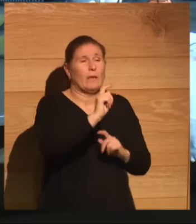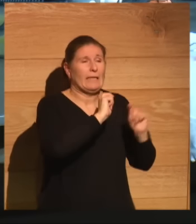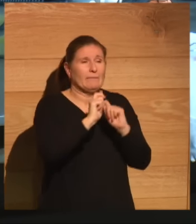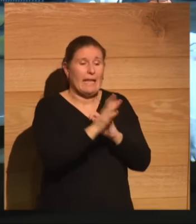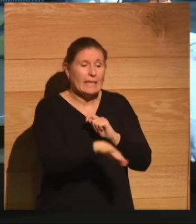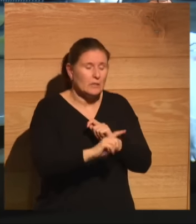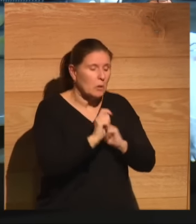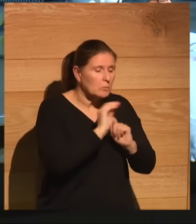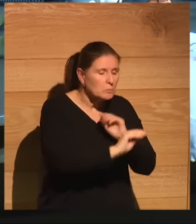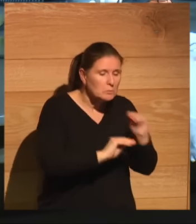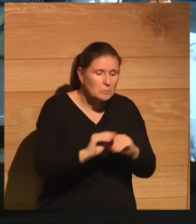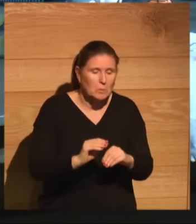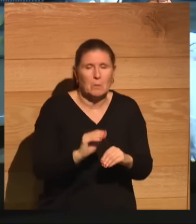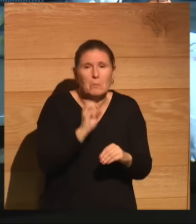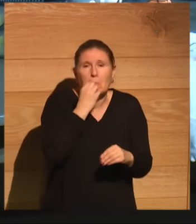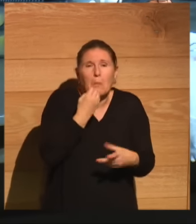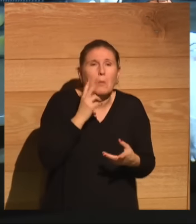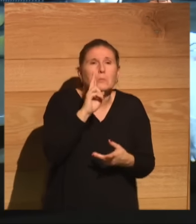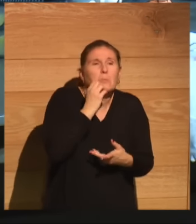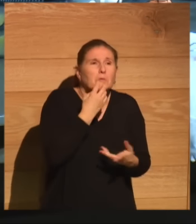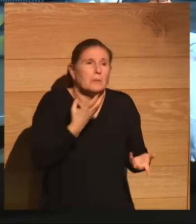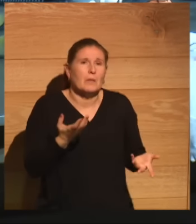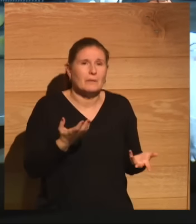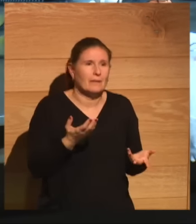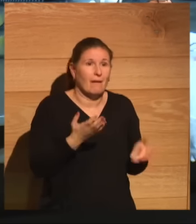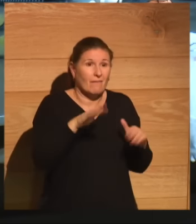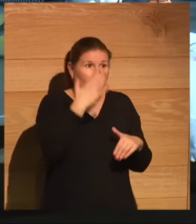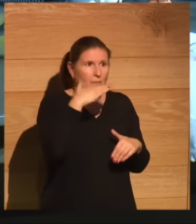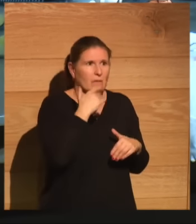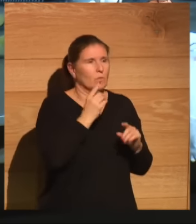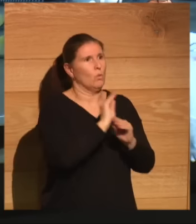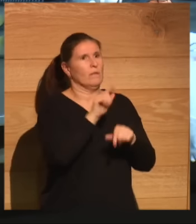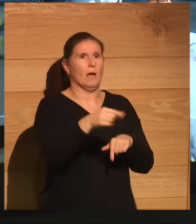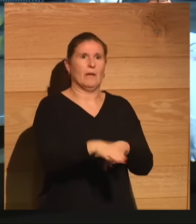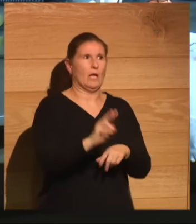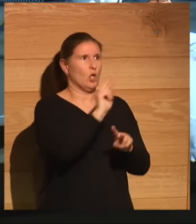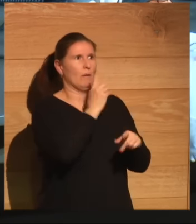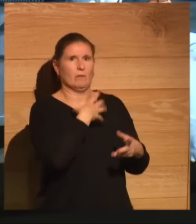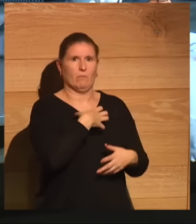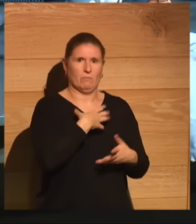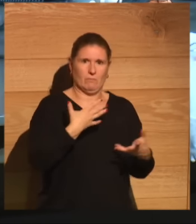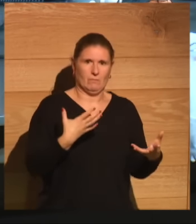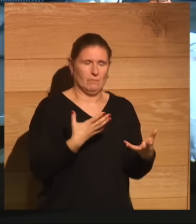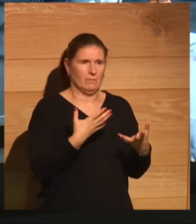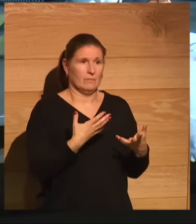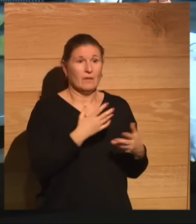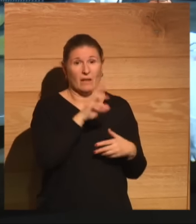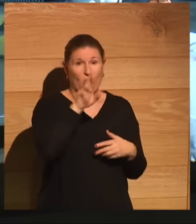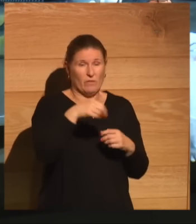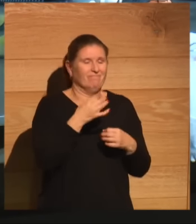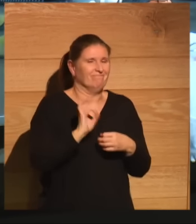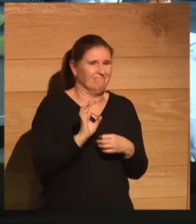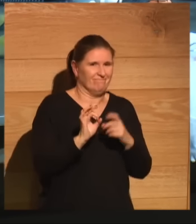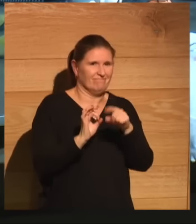los niños y los niños decían, bueno, pues sí, pues yo estoy bien con esto. Y eran los padres los que decían, ¿cómo voy a ver esto mi hijo? Y tiene razón Rodrigo, que